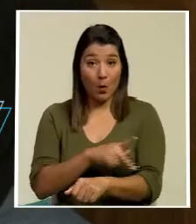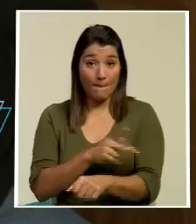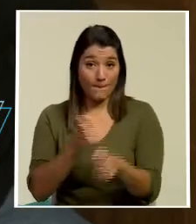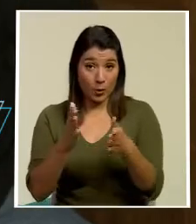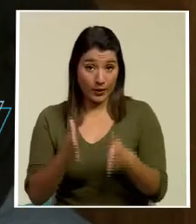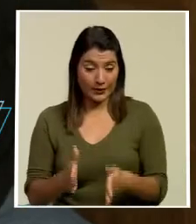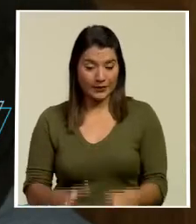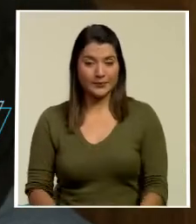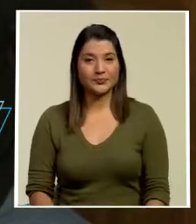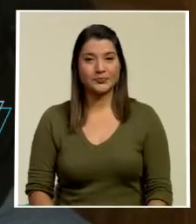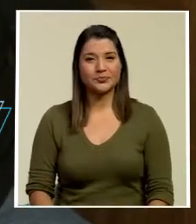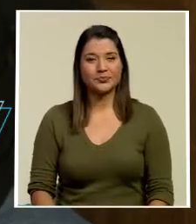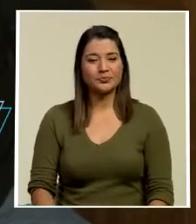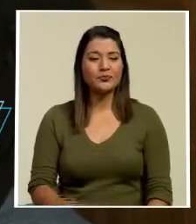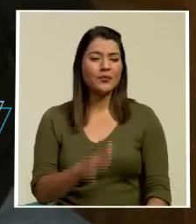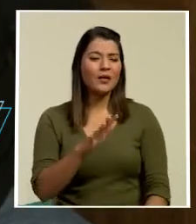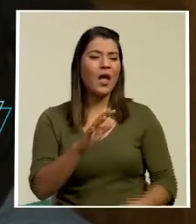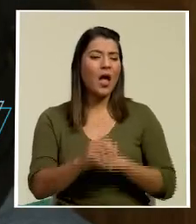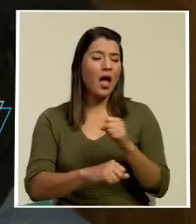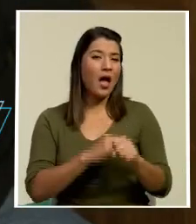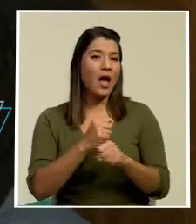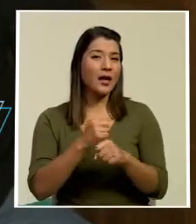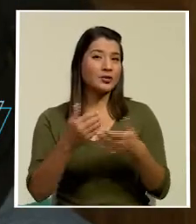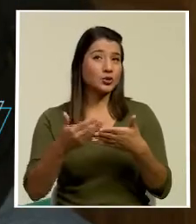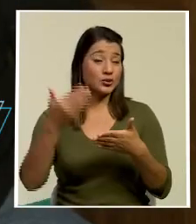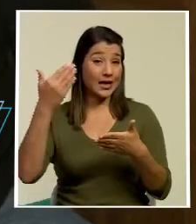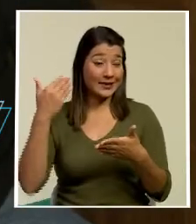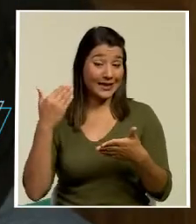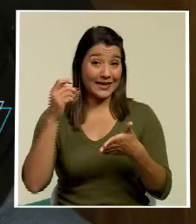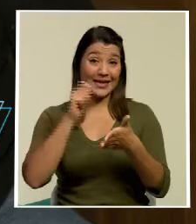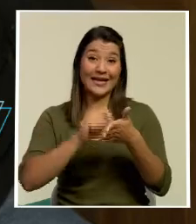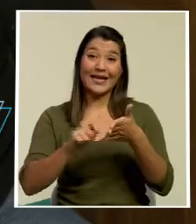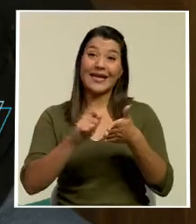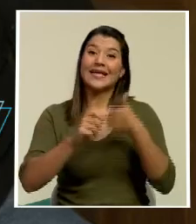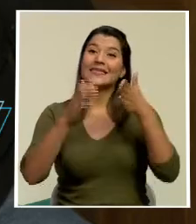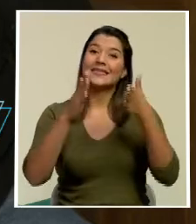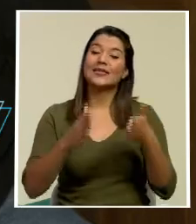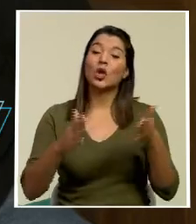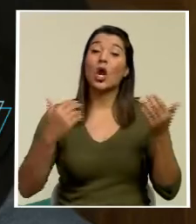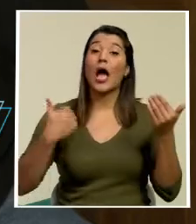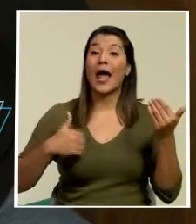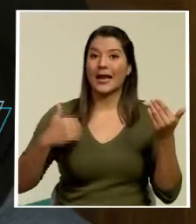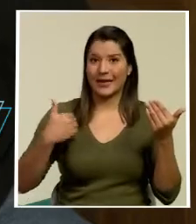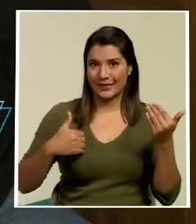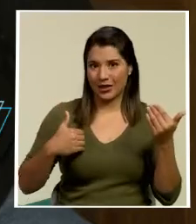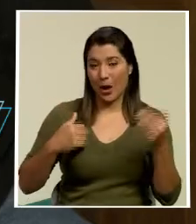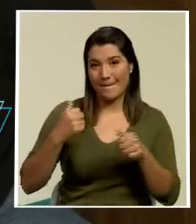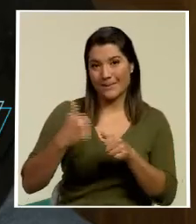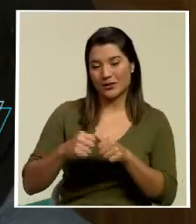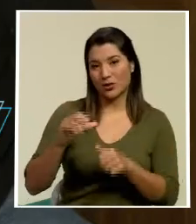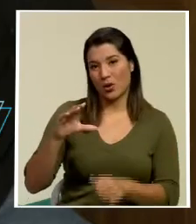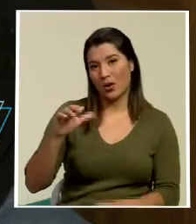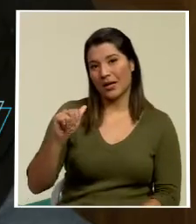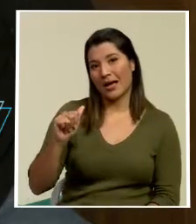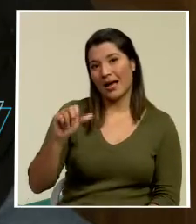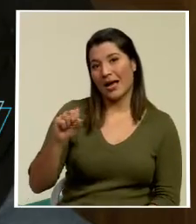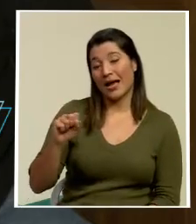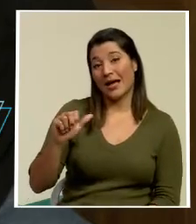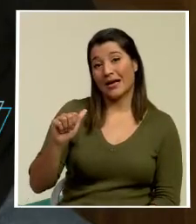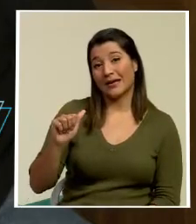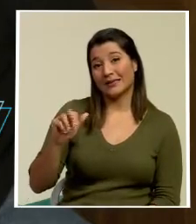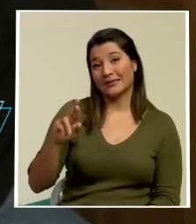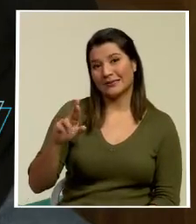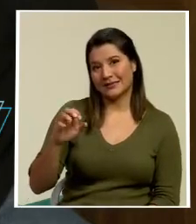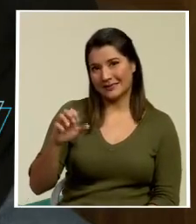Hace unos años, el escritor argentino Bioy Casares me decía en una entrevista que él